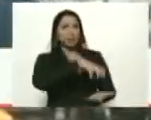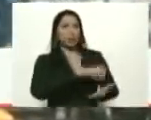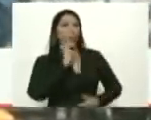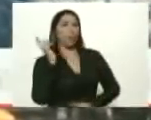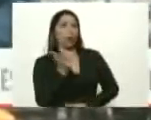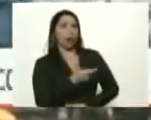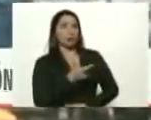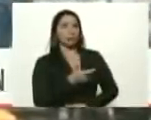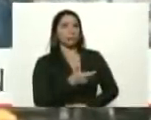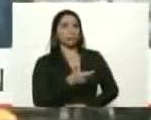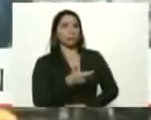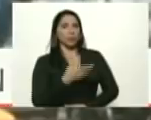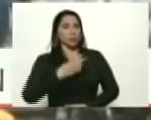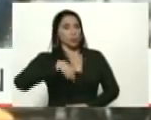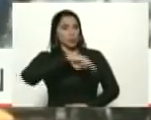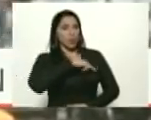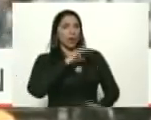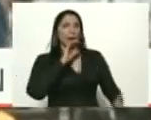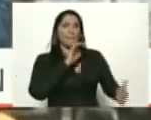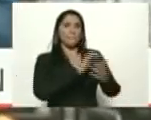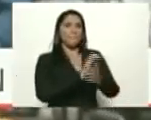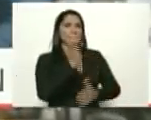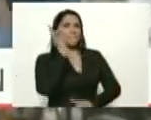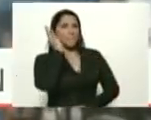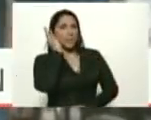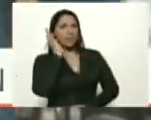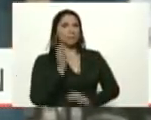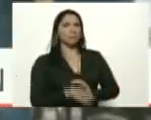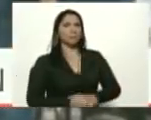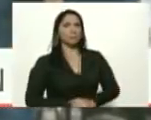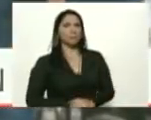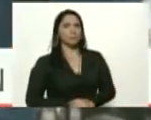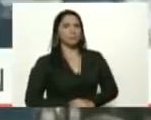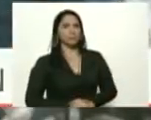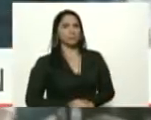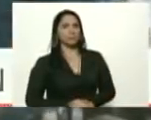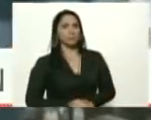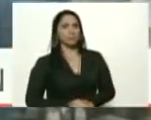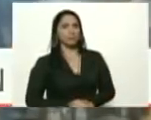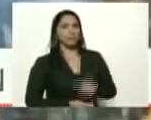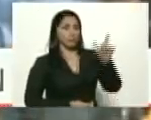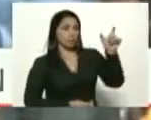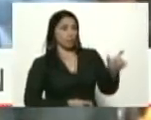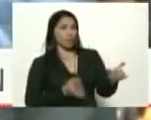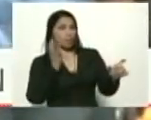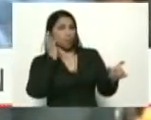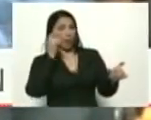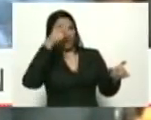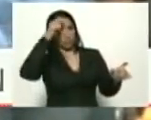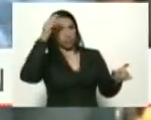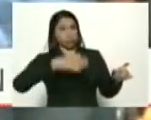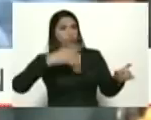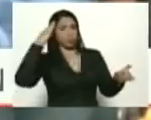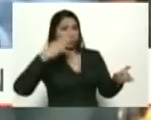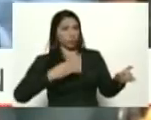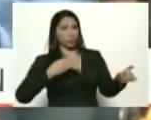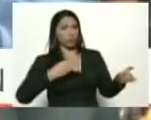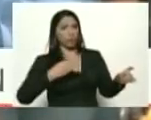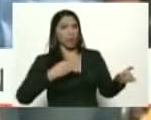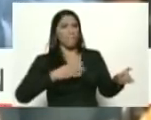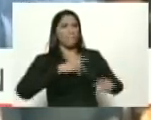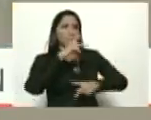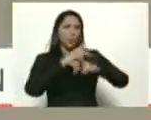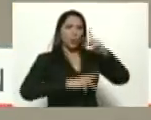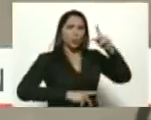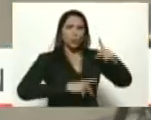Guárico está nuestra compañera, hermana productora, Mandelia Zapata. Ella es miliciana, productora,